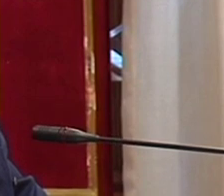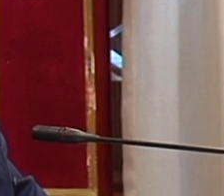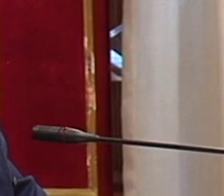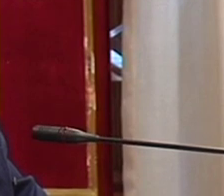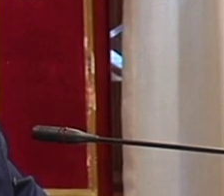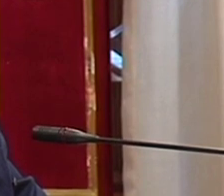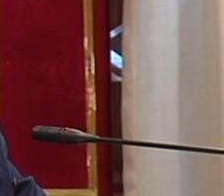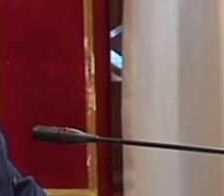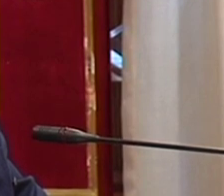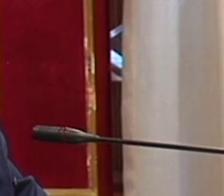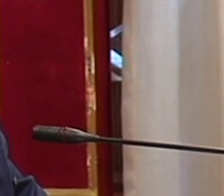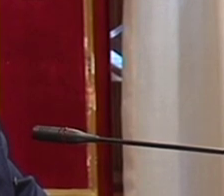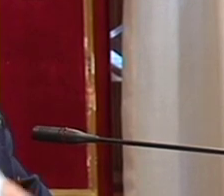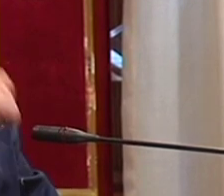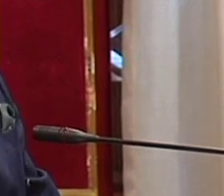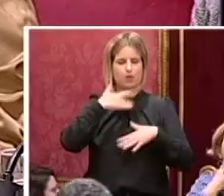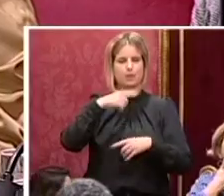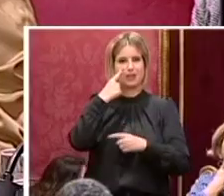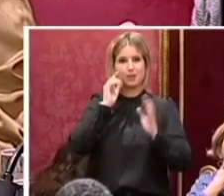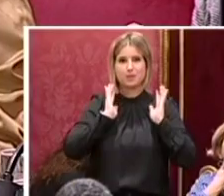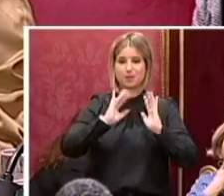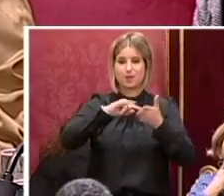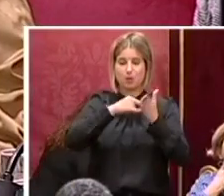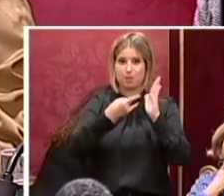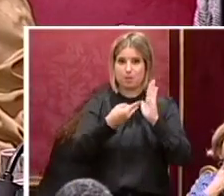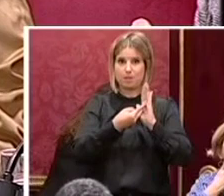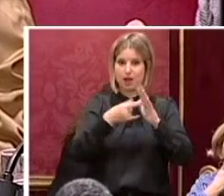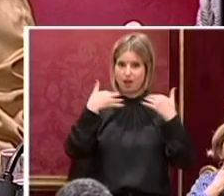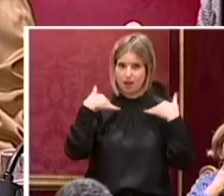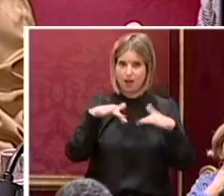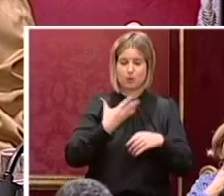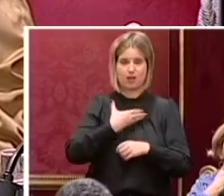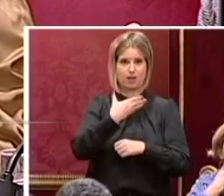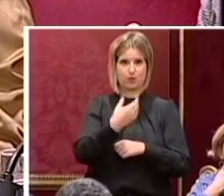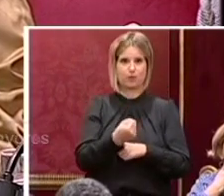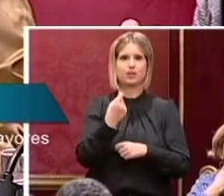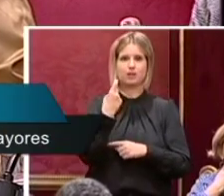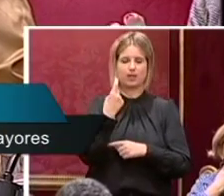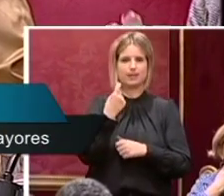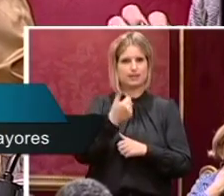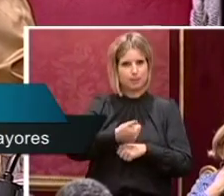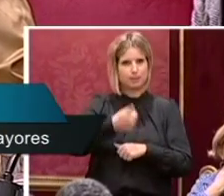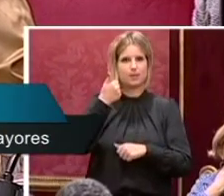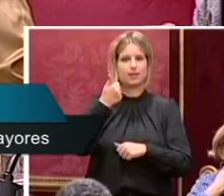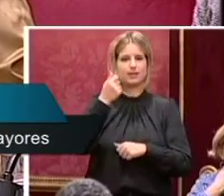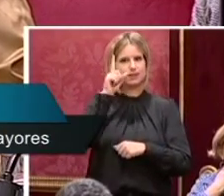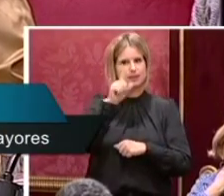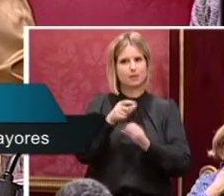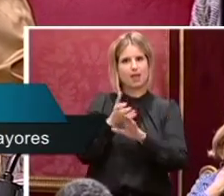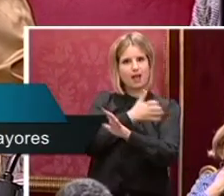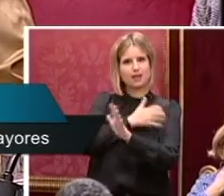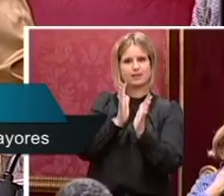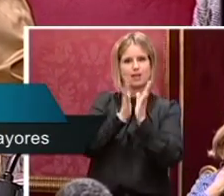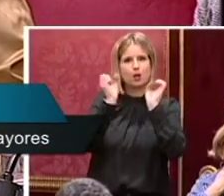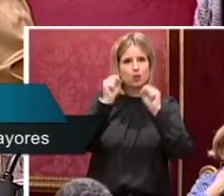diagnóstico real de la actual situación. Pero el plan, aunque sea municipal, necesita además un consenso,